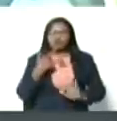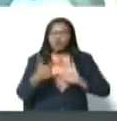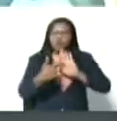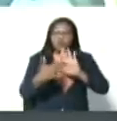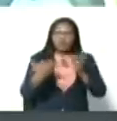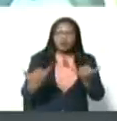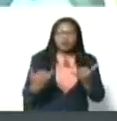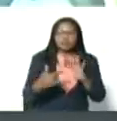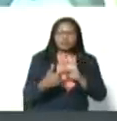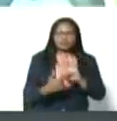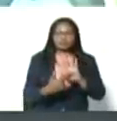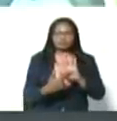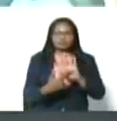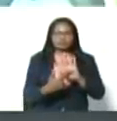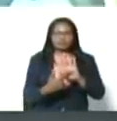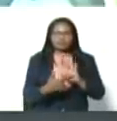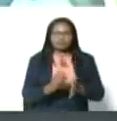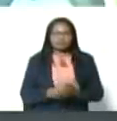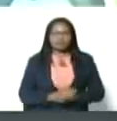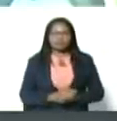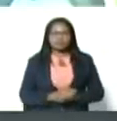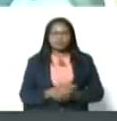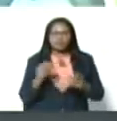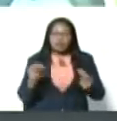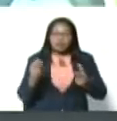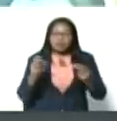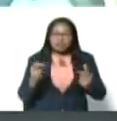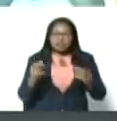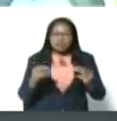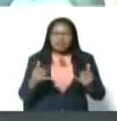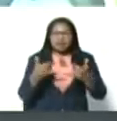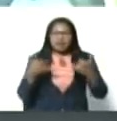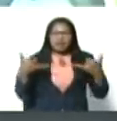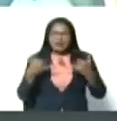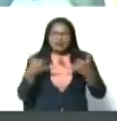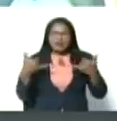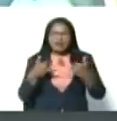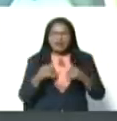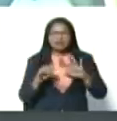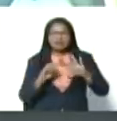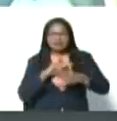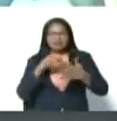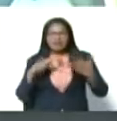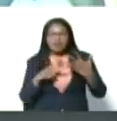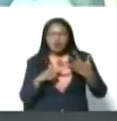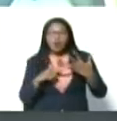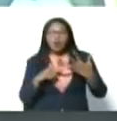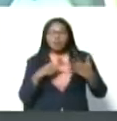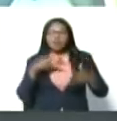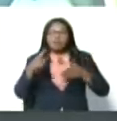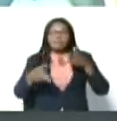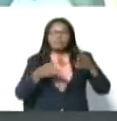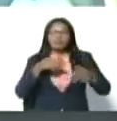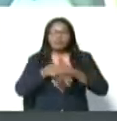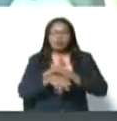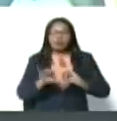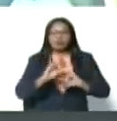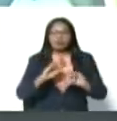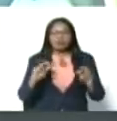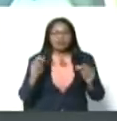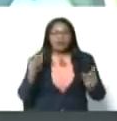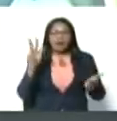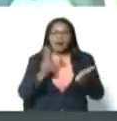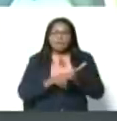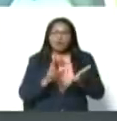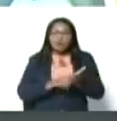ahora. Nada más y nada menos que la reactivación de la línea 5 del metro de Caracas. Acabo de aprobar los recursos, pero